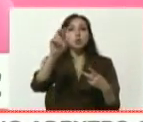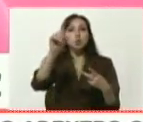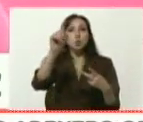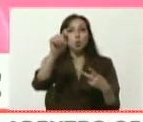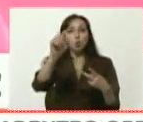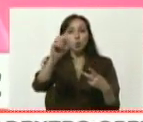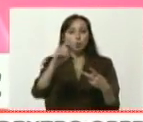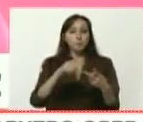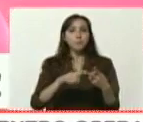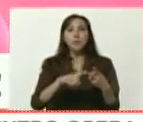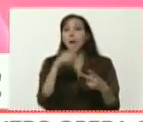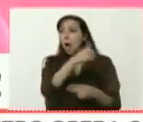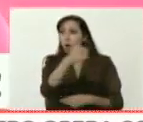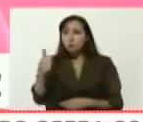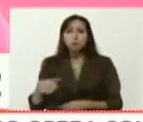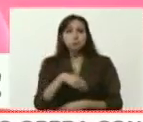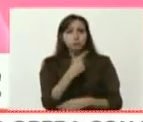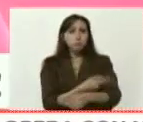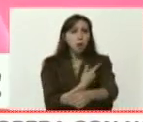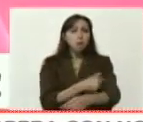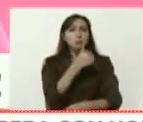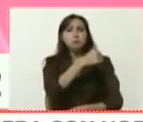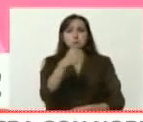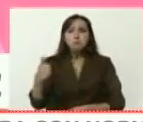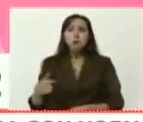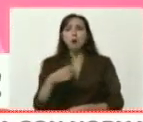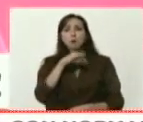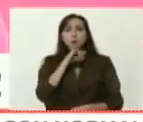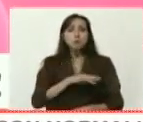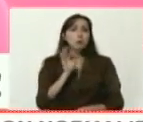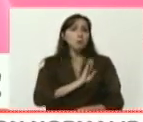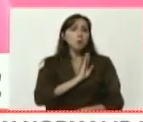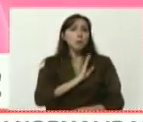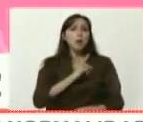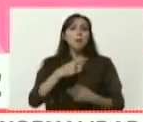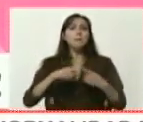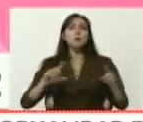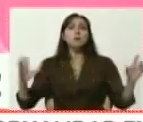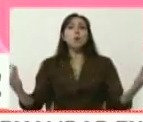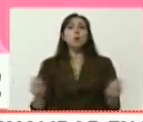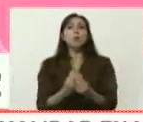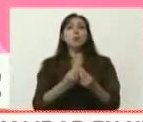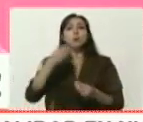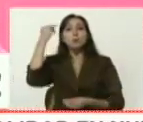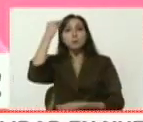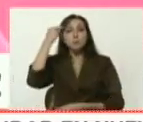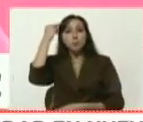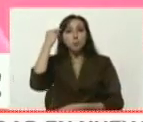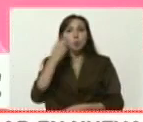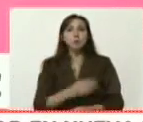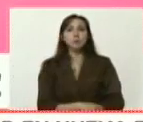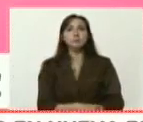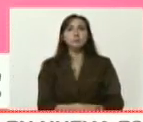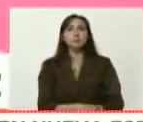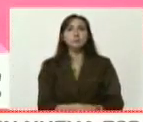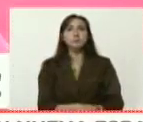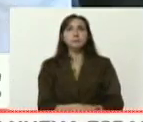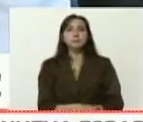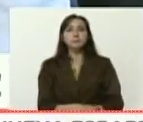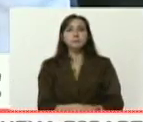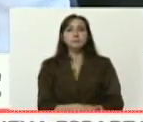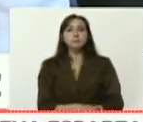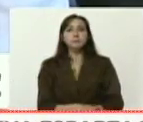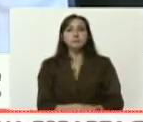su historia propia, pero acompañado de esa memoria inmortal. Han